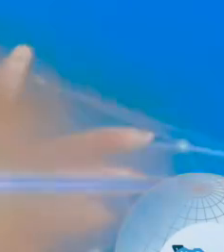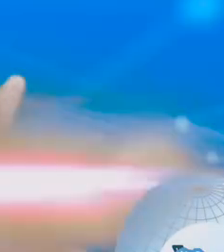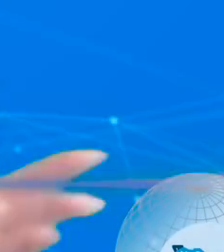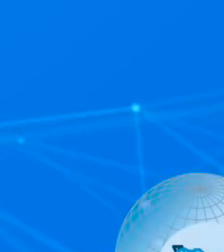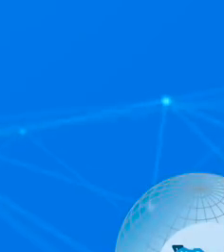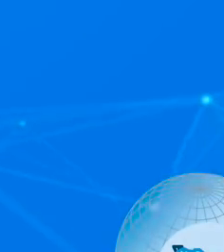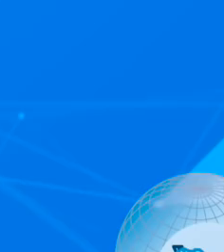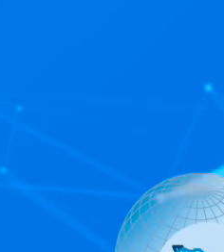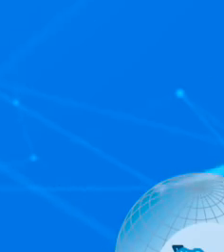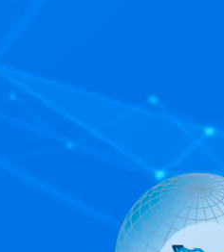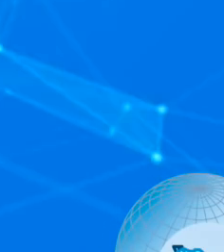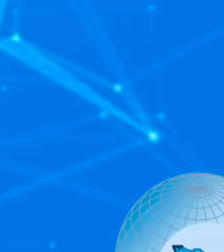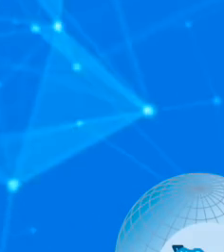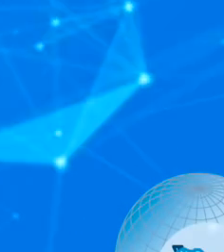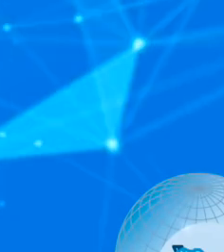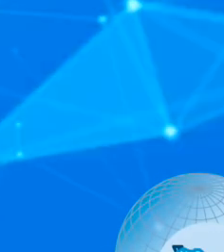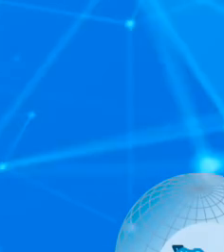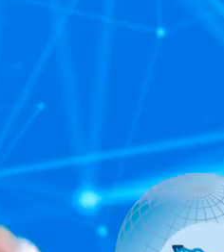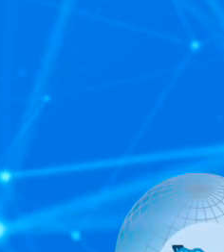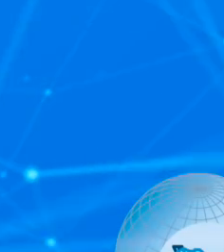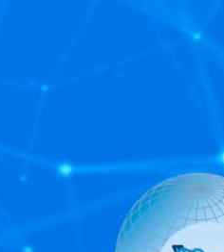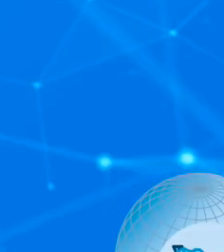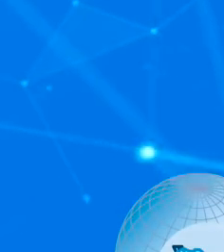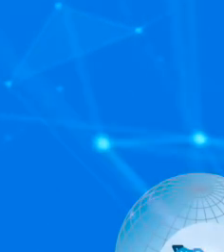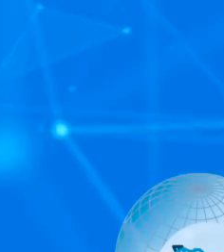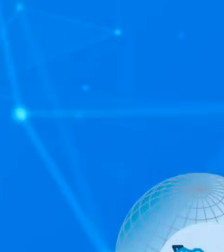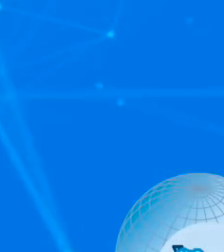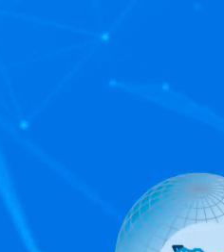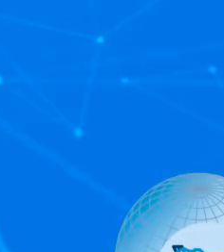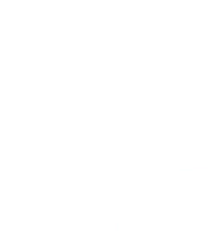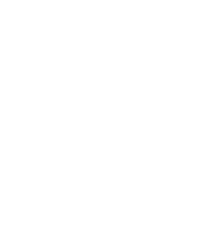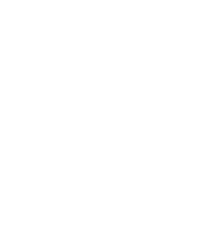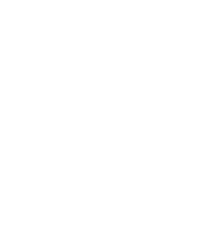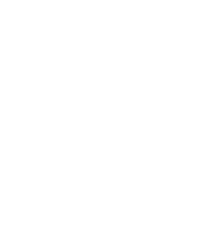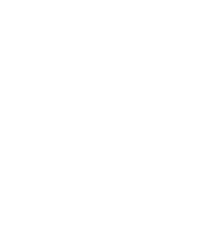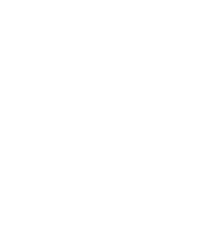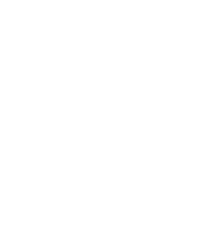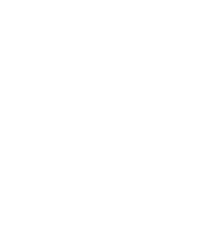y mandarnos información, porque aquí en Patria 24/7 juntos hacemos la noticia.